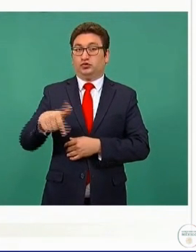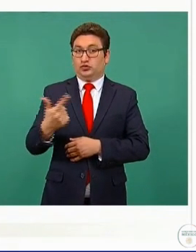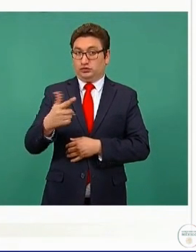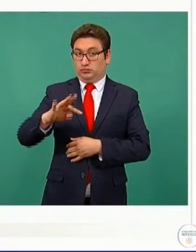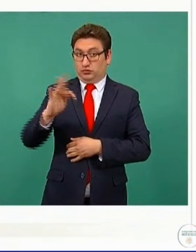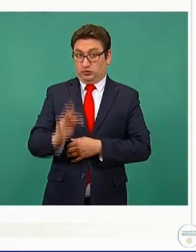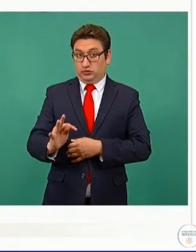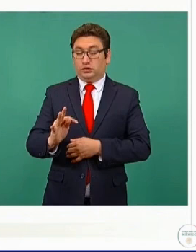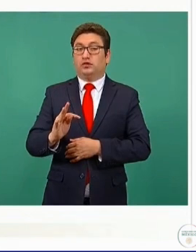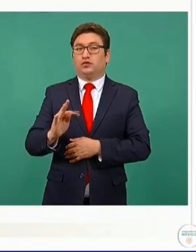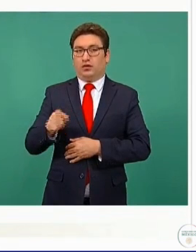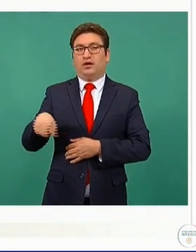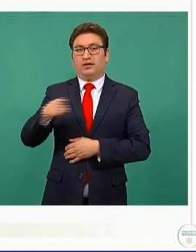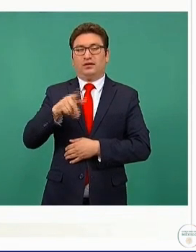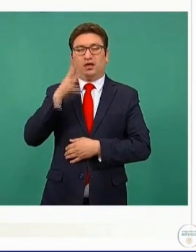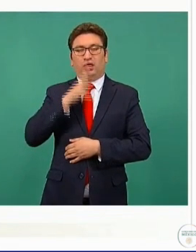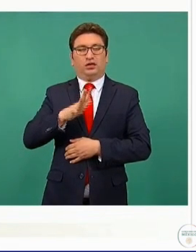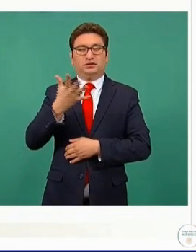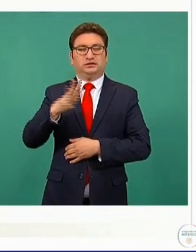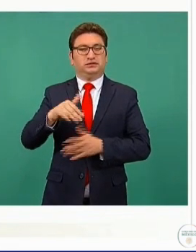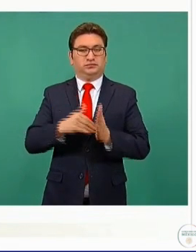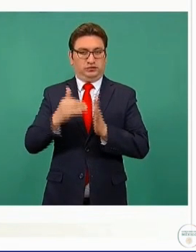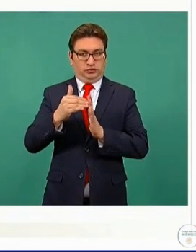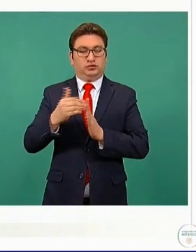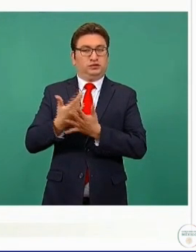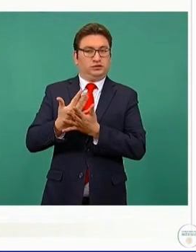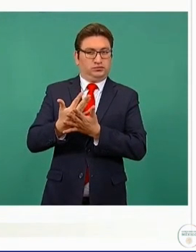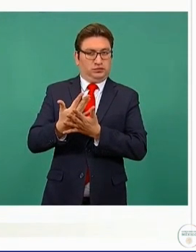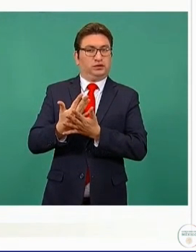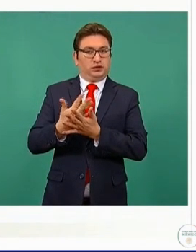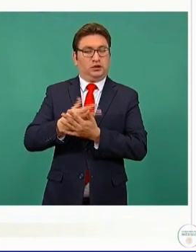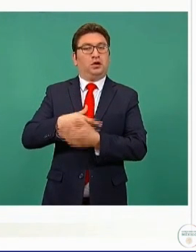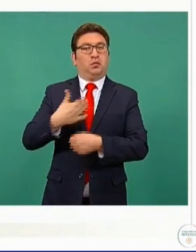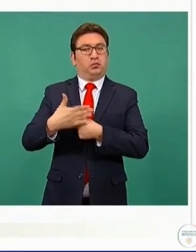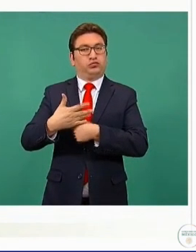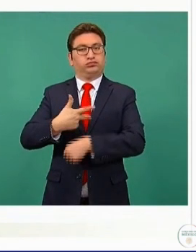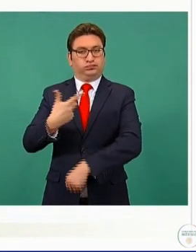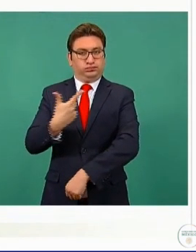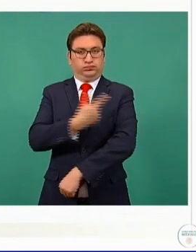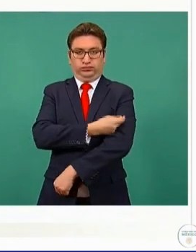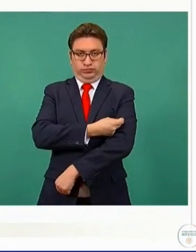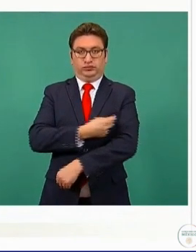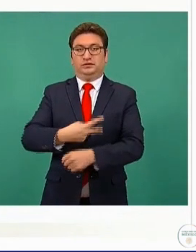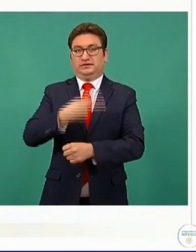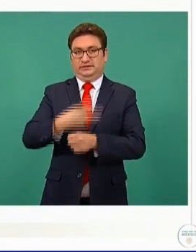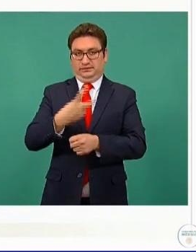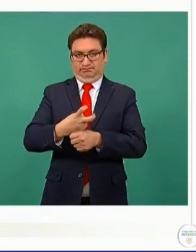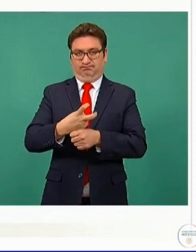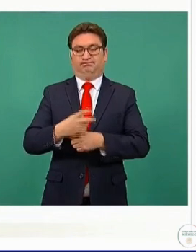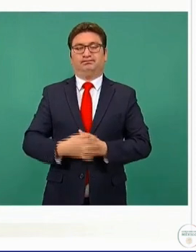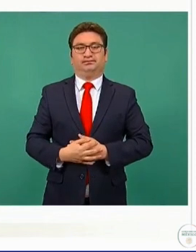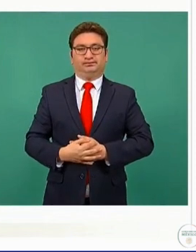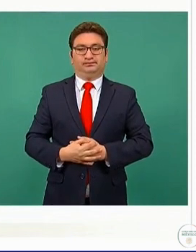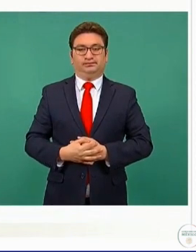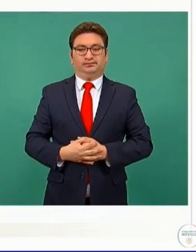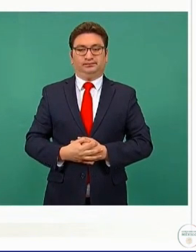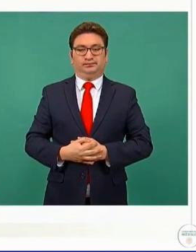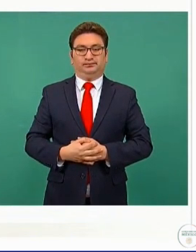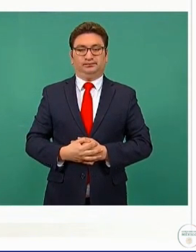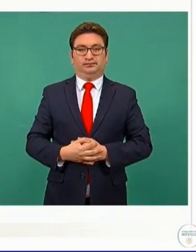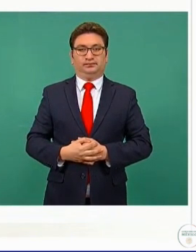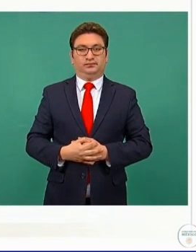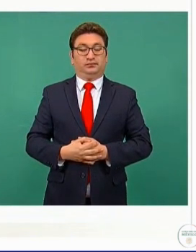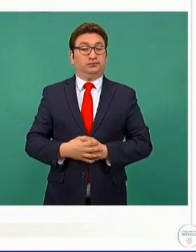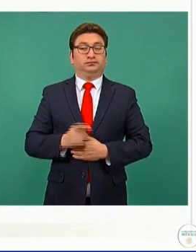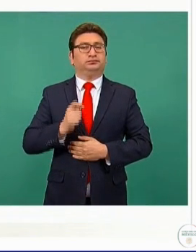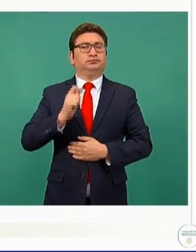12% restante, casi 10 millones, están en espera de completar el calendario para su segunda dosis. Esto nos